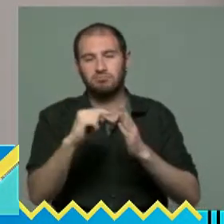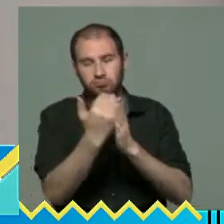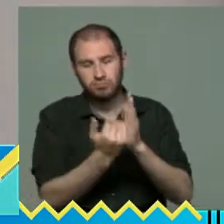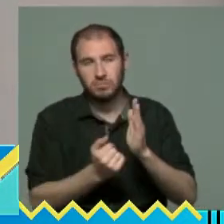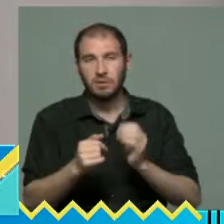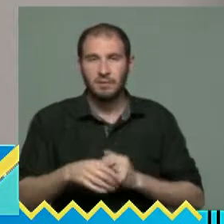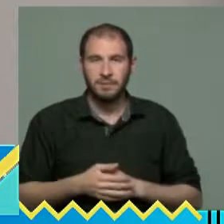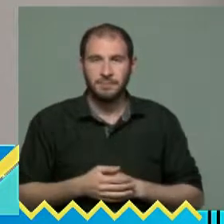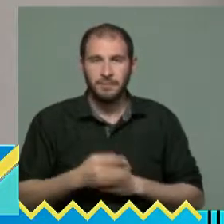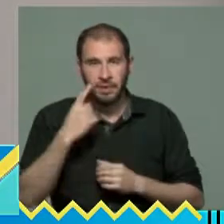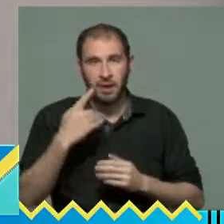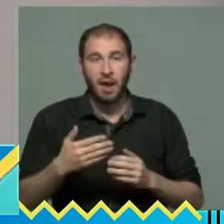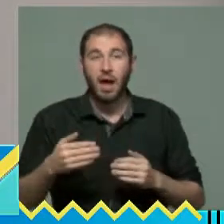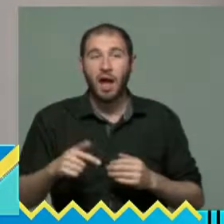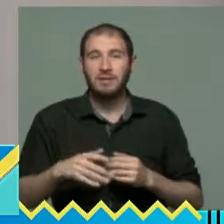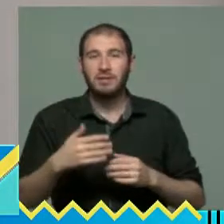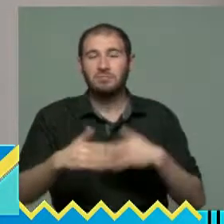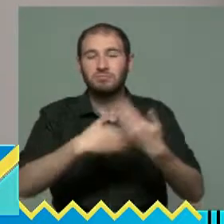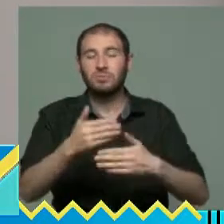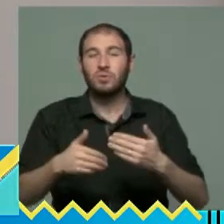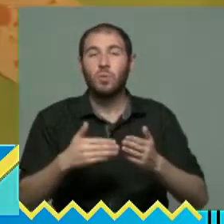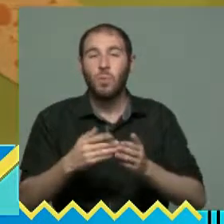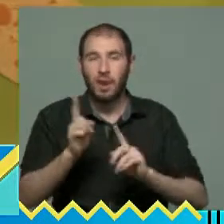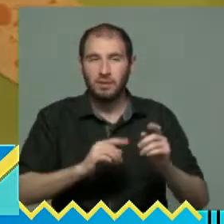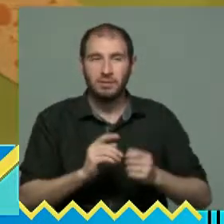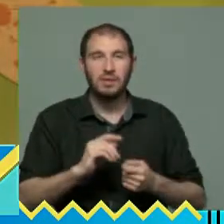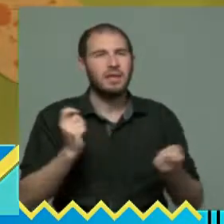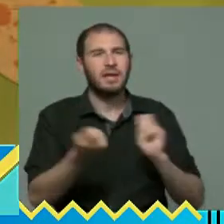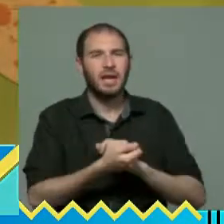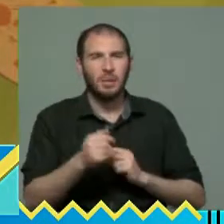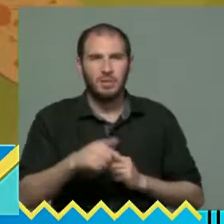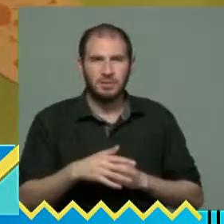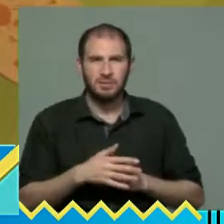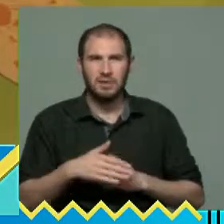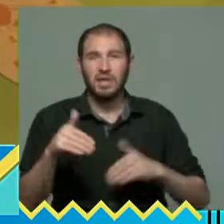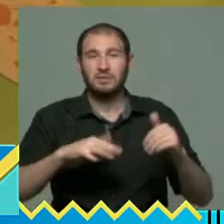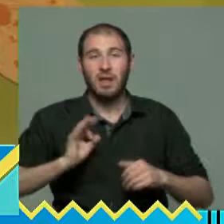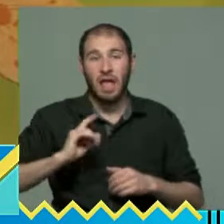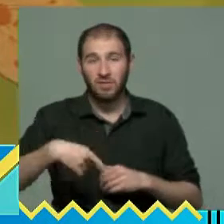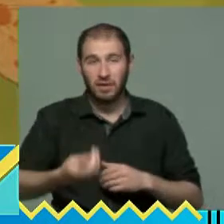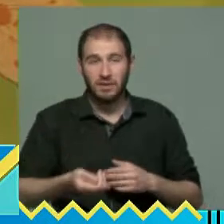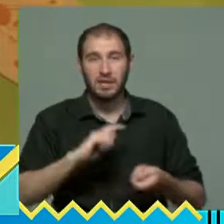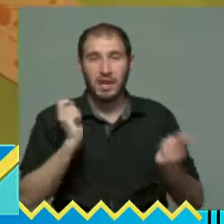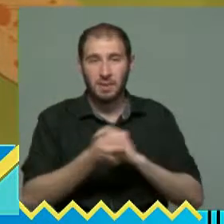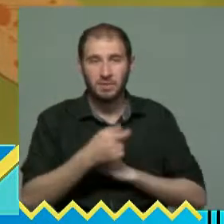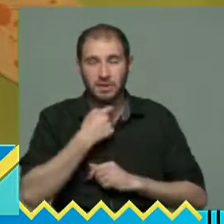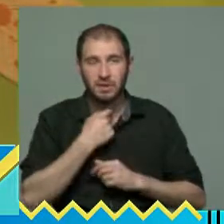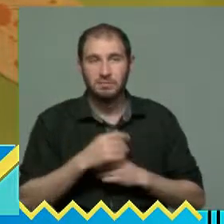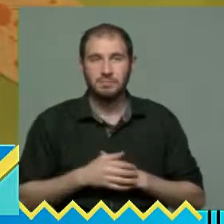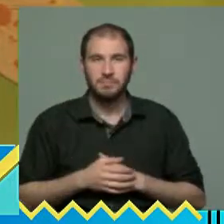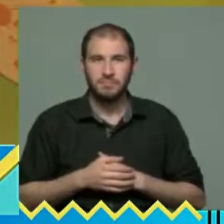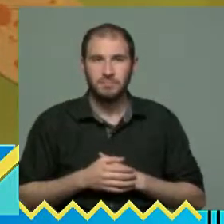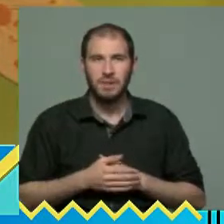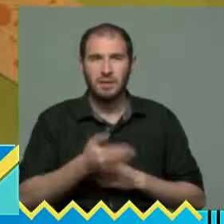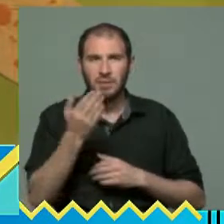ataques, que eso hay que ver hasta dónde lo quieren llevar adelante. La reforma va a tener que hacer una elección el año que viene para hacer una reforma, una elección de constituyentes. La